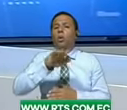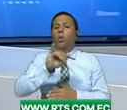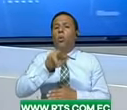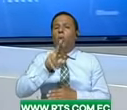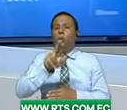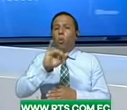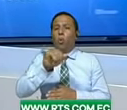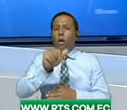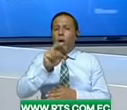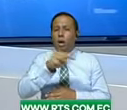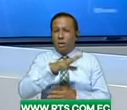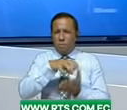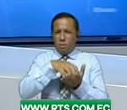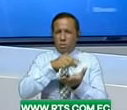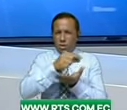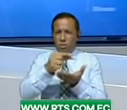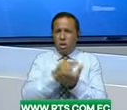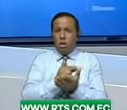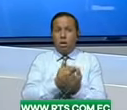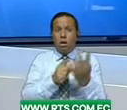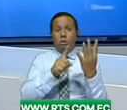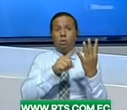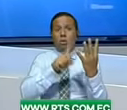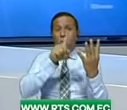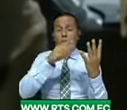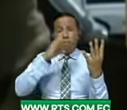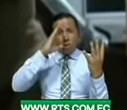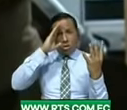un policía. Hay 4 detenidos en este caso.